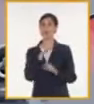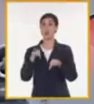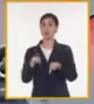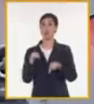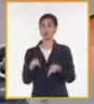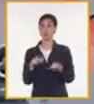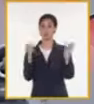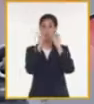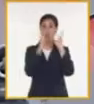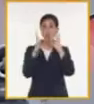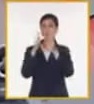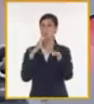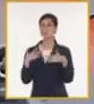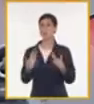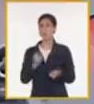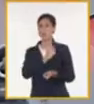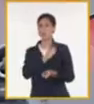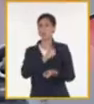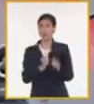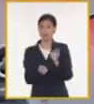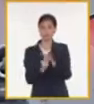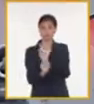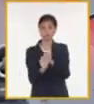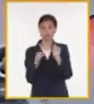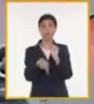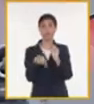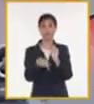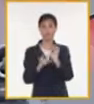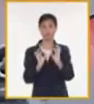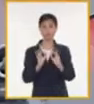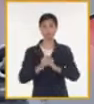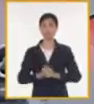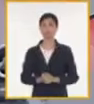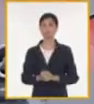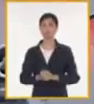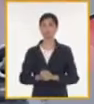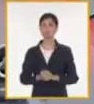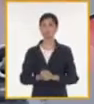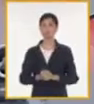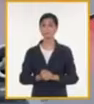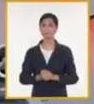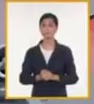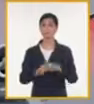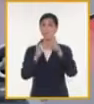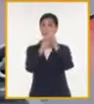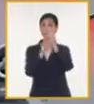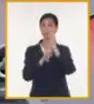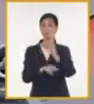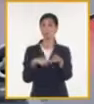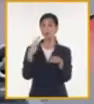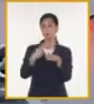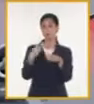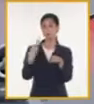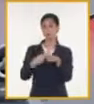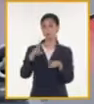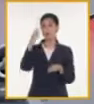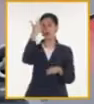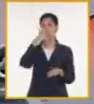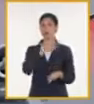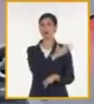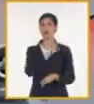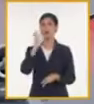lunes se dieron importantes elementos en el programa especial razones de Cuba transmitido por la